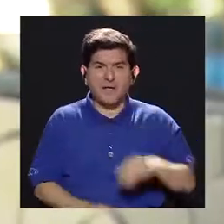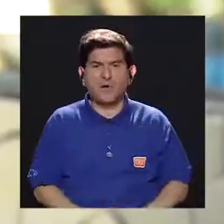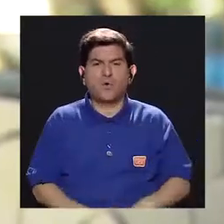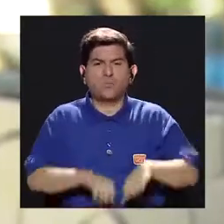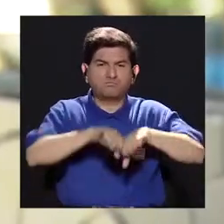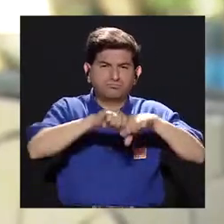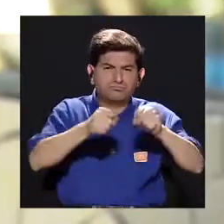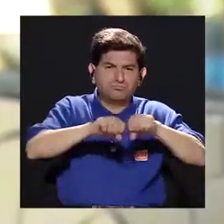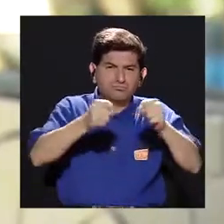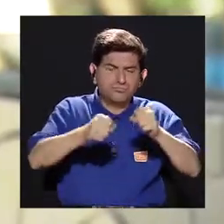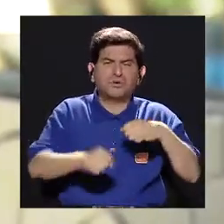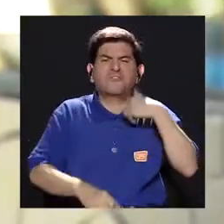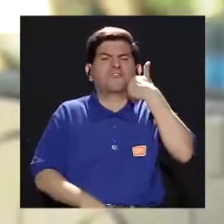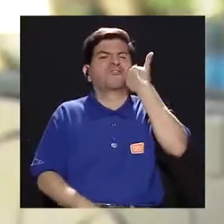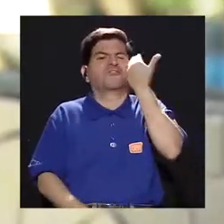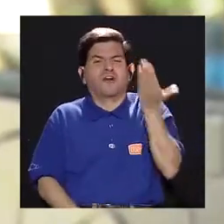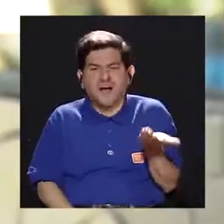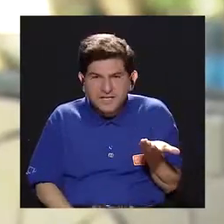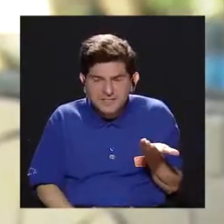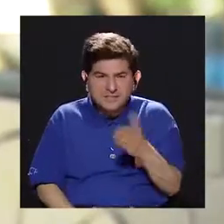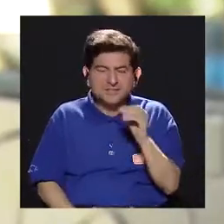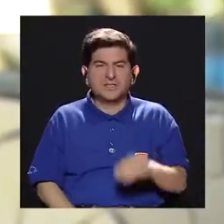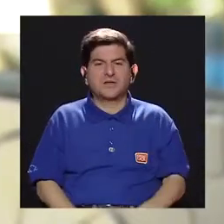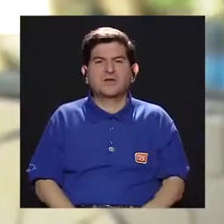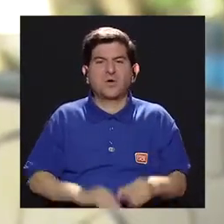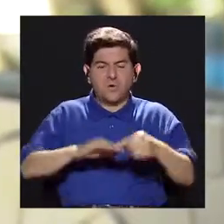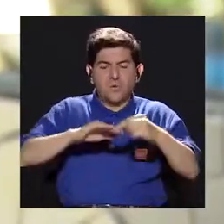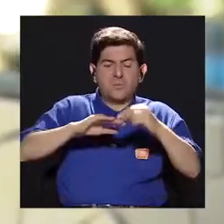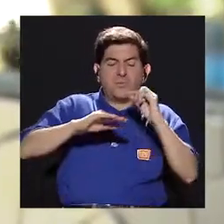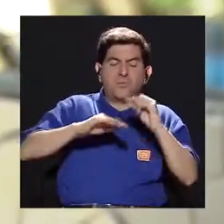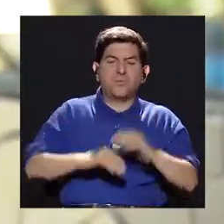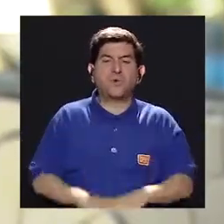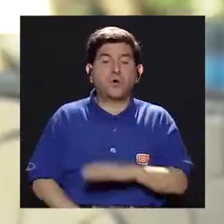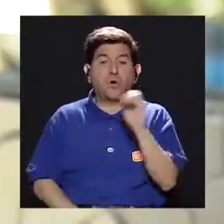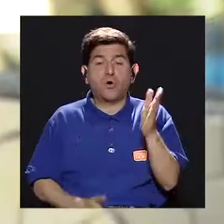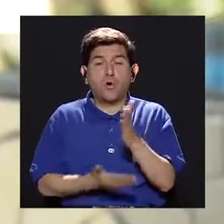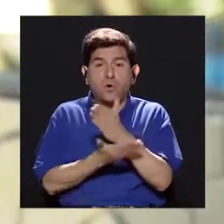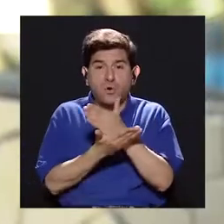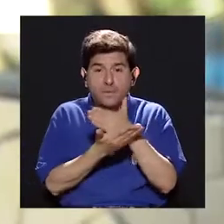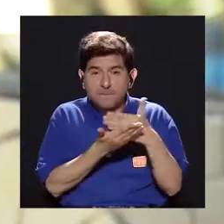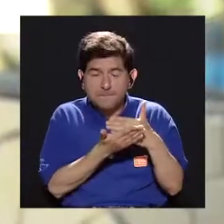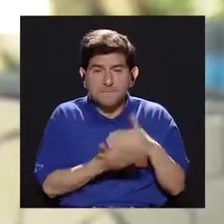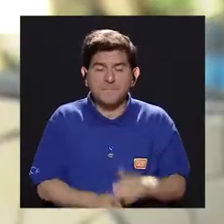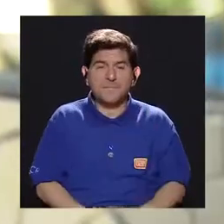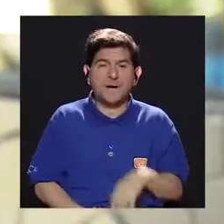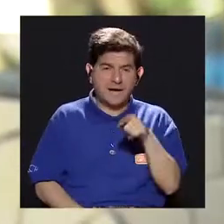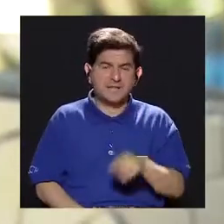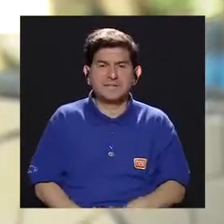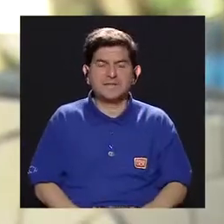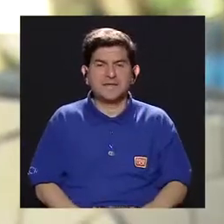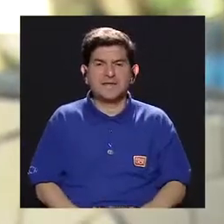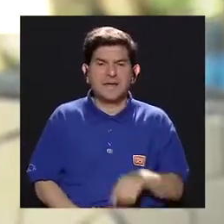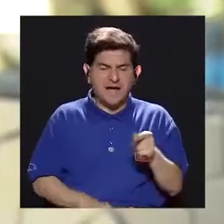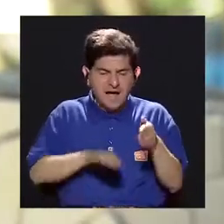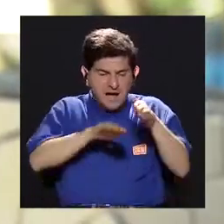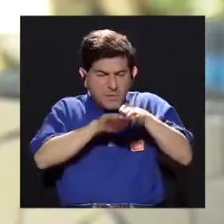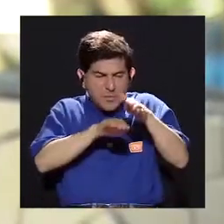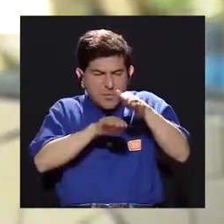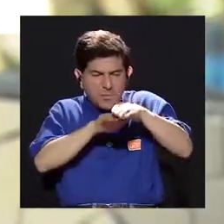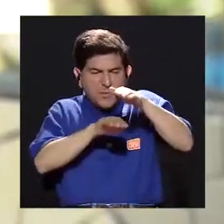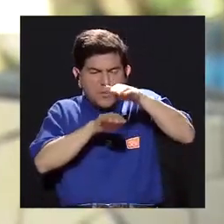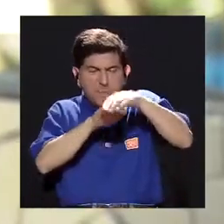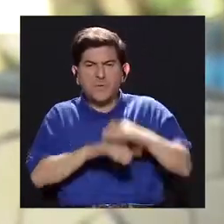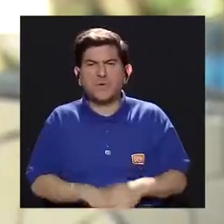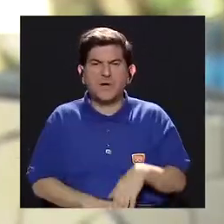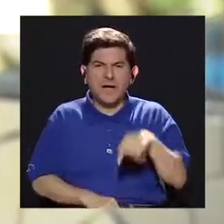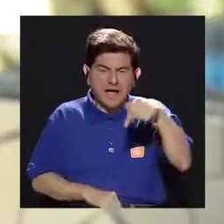se empiezan a quebrar con mucha facilidad, o se despegan, o se empieza a formar como un serino, como una callosidad que me dicen, me saco